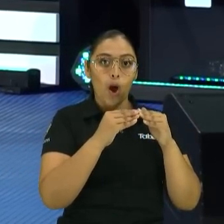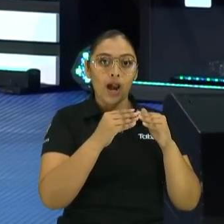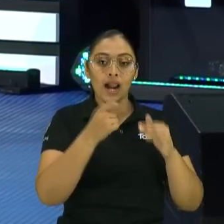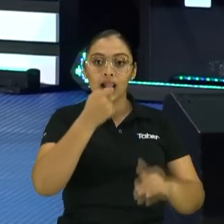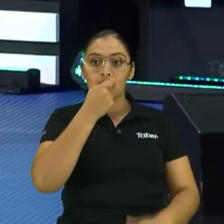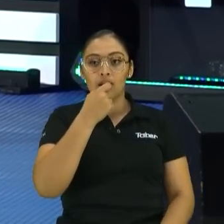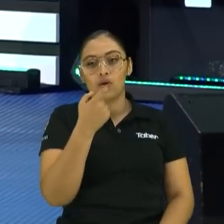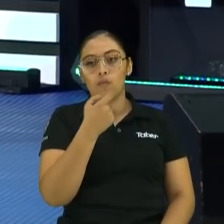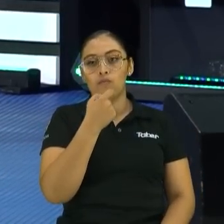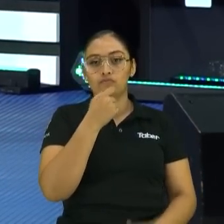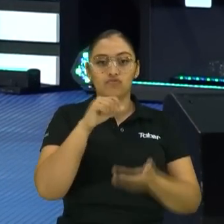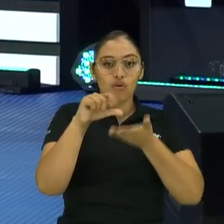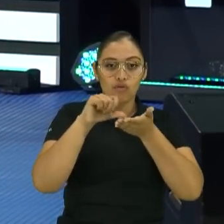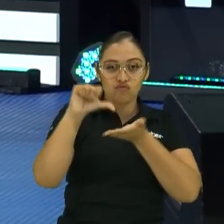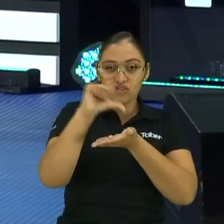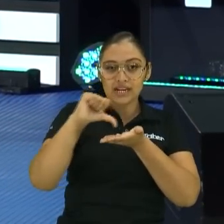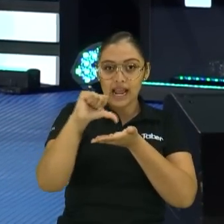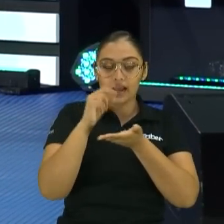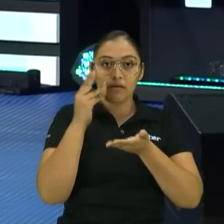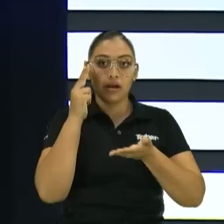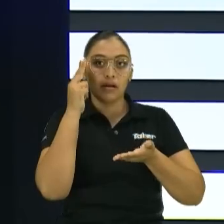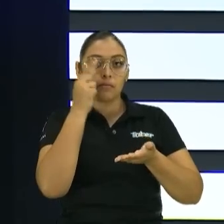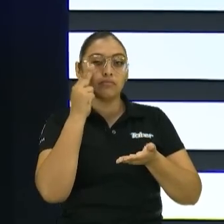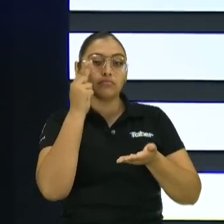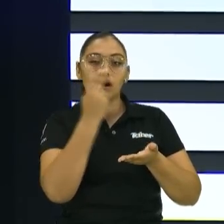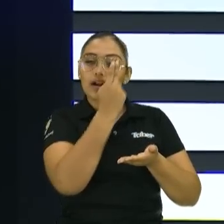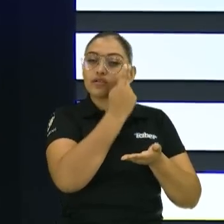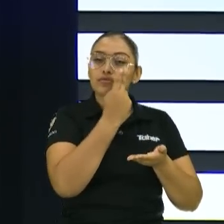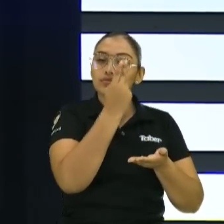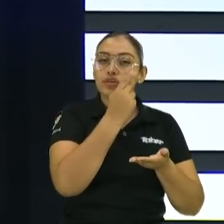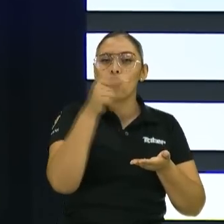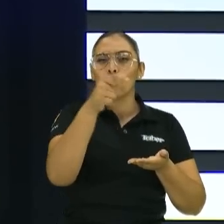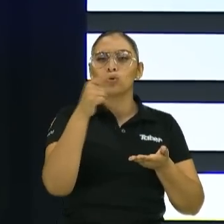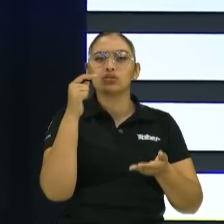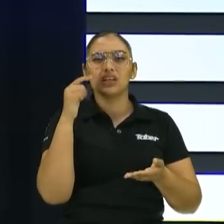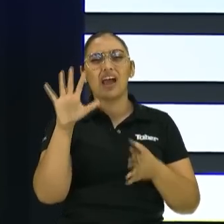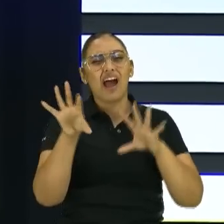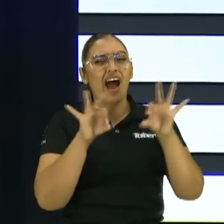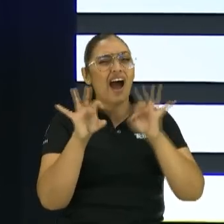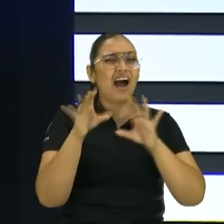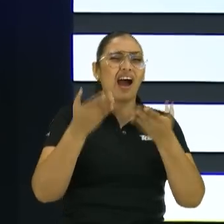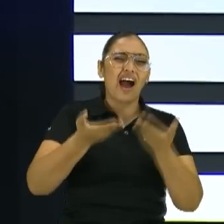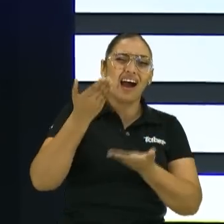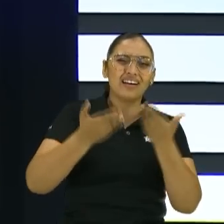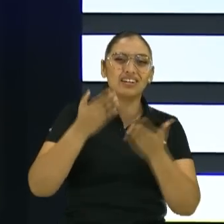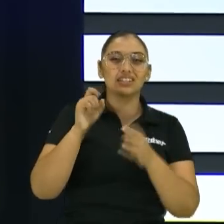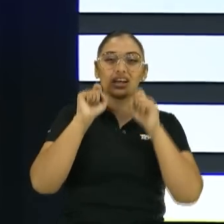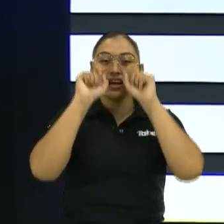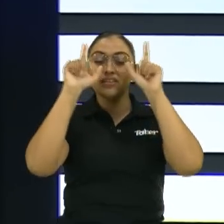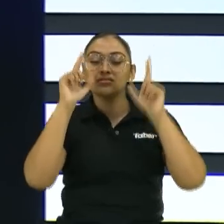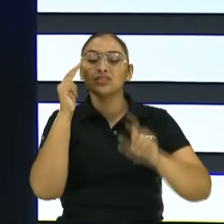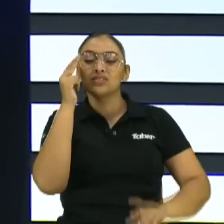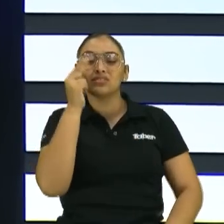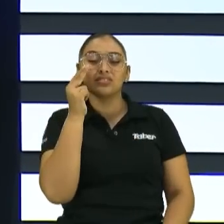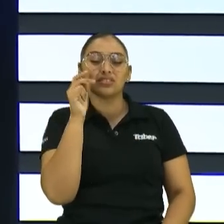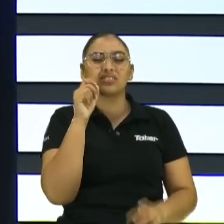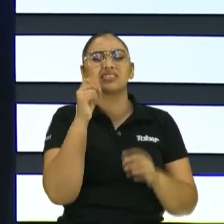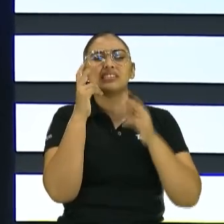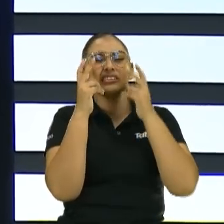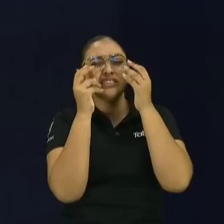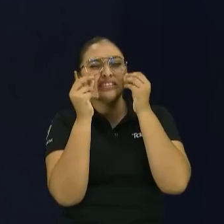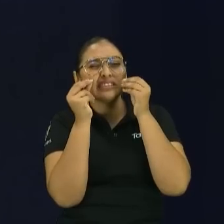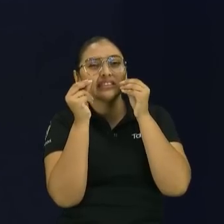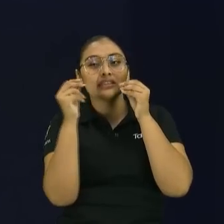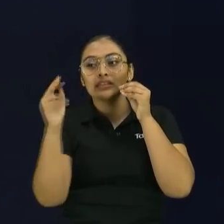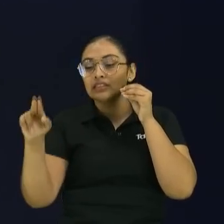no sé cuántas veces usted ha sentido alivio porque Amanece con los ojitos un poco irritados y cuando se pone su ungüento usted inmediatamente ve